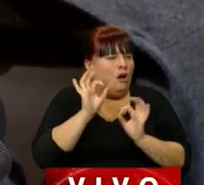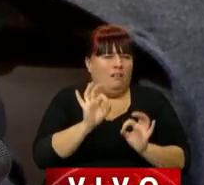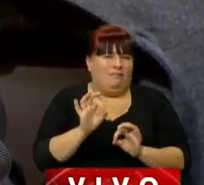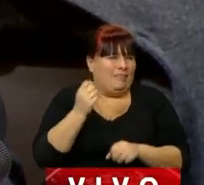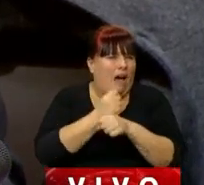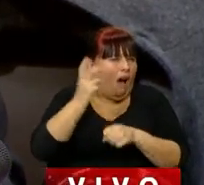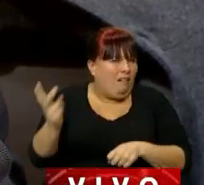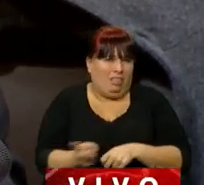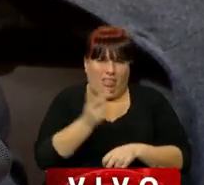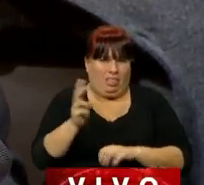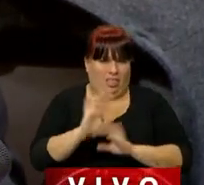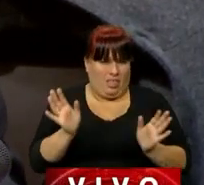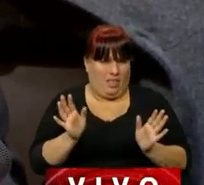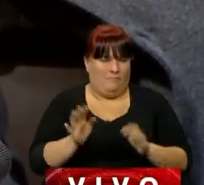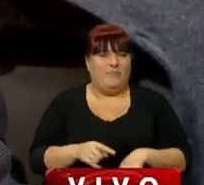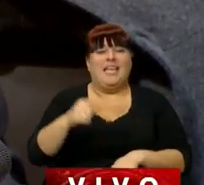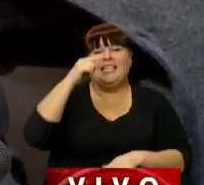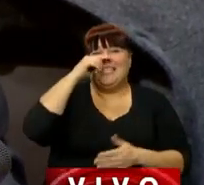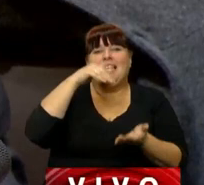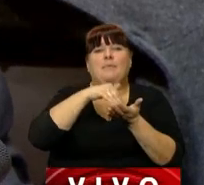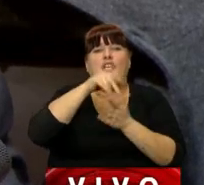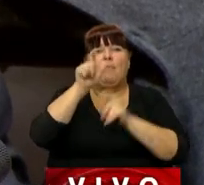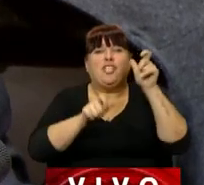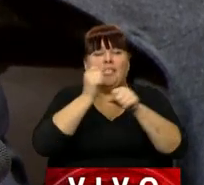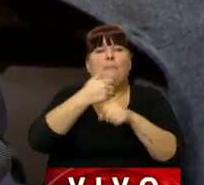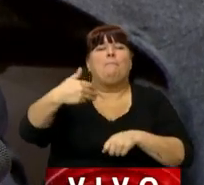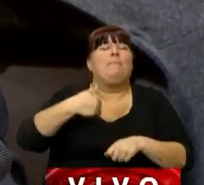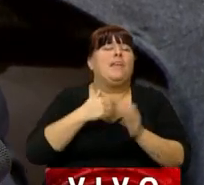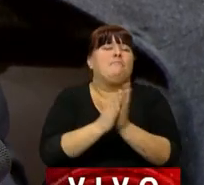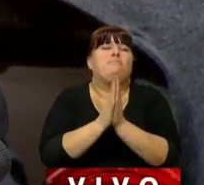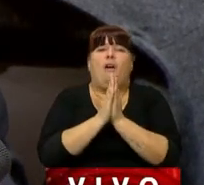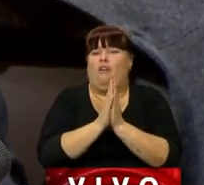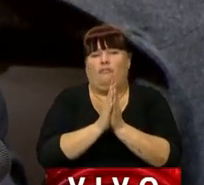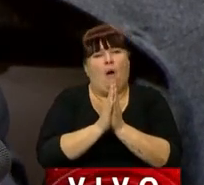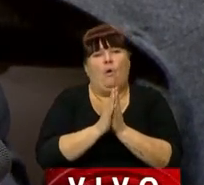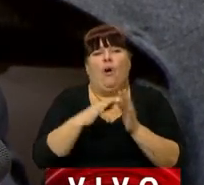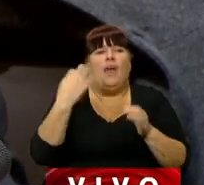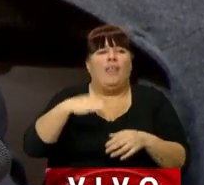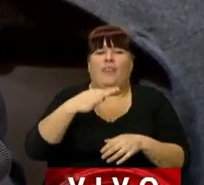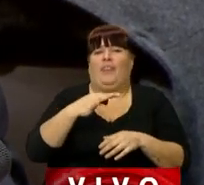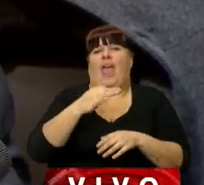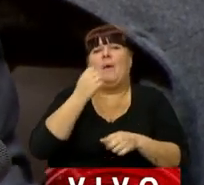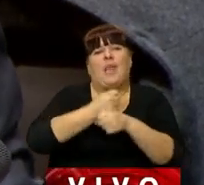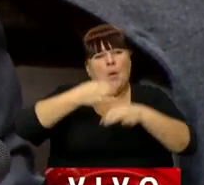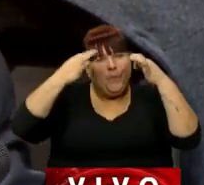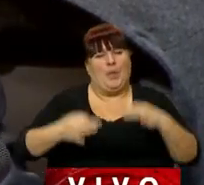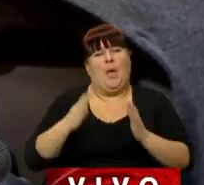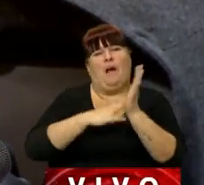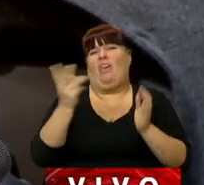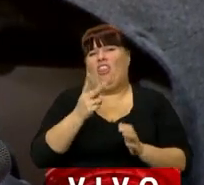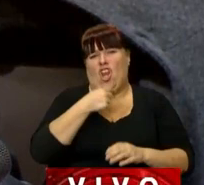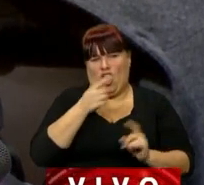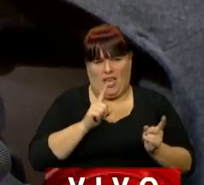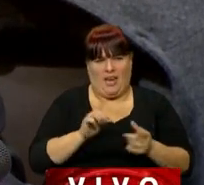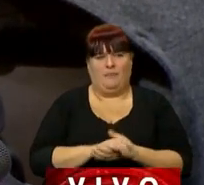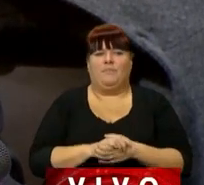completamente precarizados. 7 millones de trabajadores nos piden a gritos que le demos no precarización.